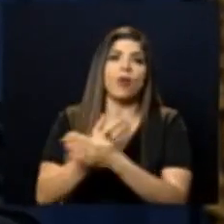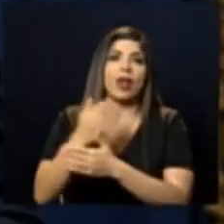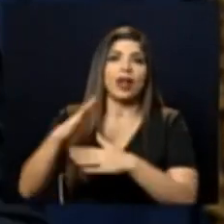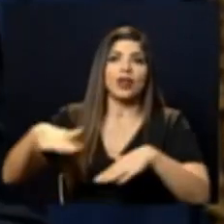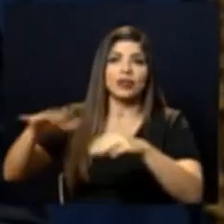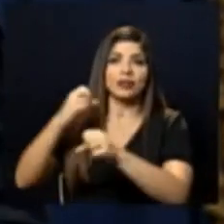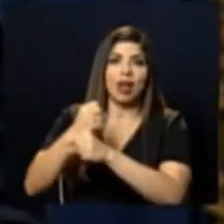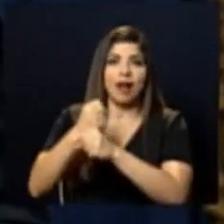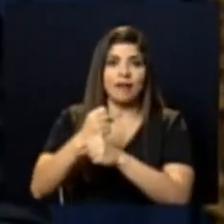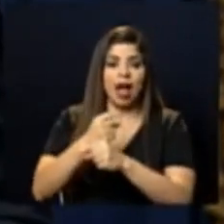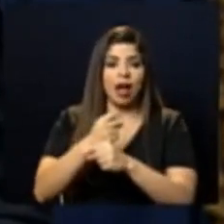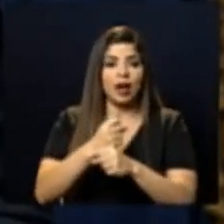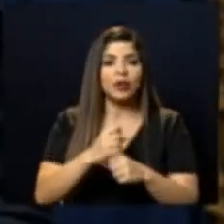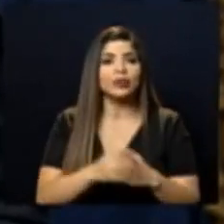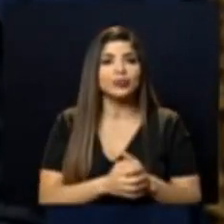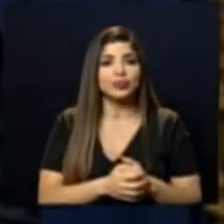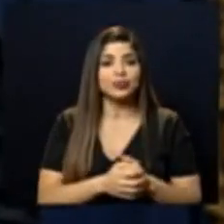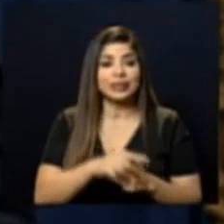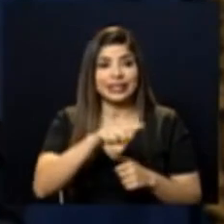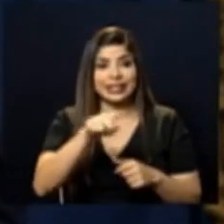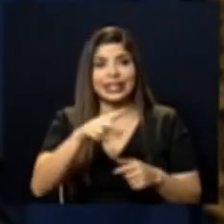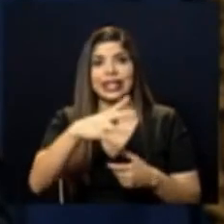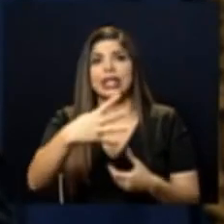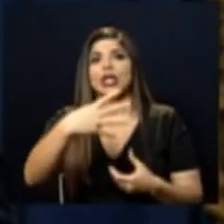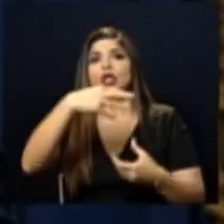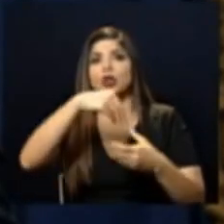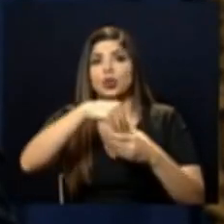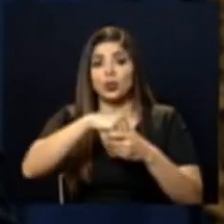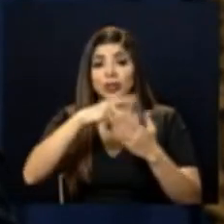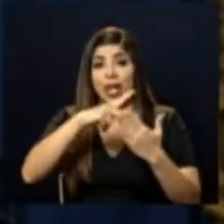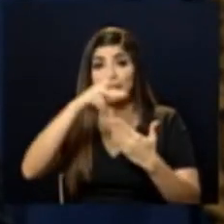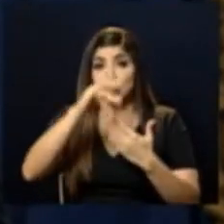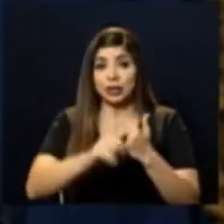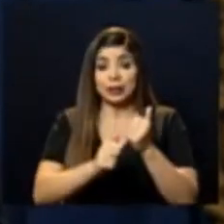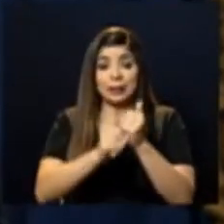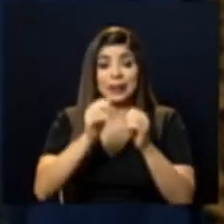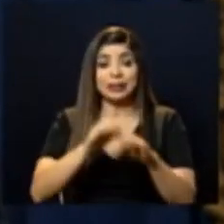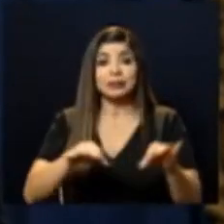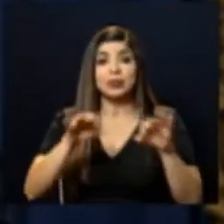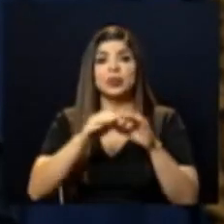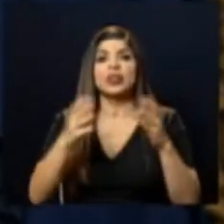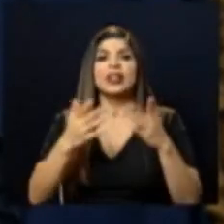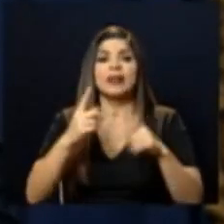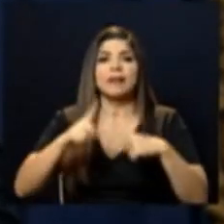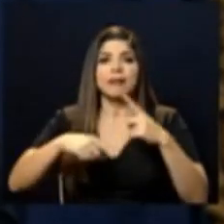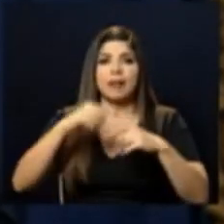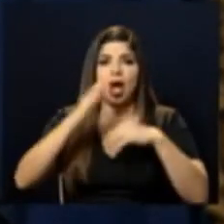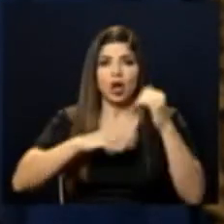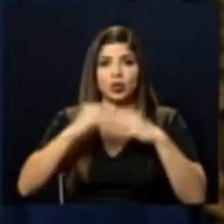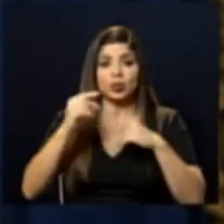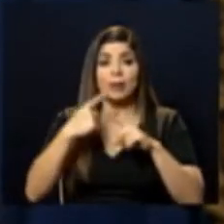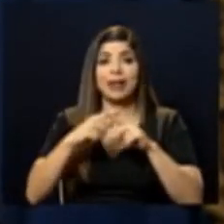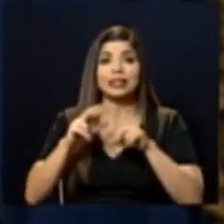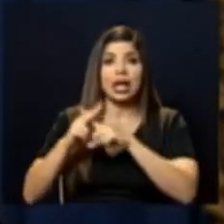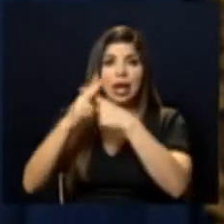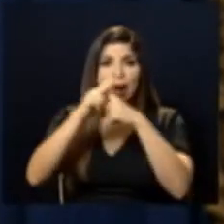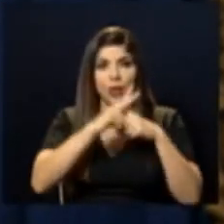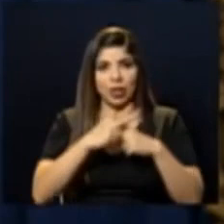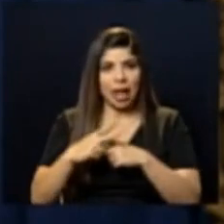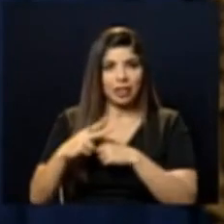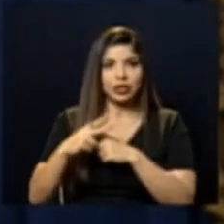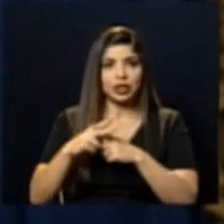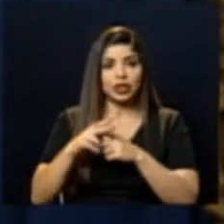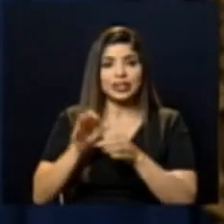mercado laboral, se incluye dentro de los proyectos prioritarios la construcción y remodelación de